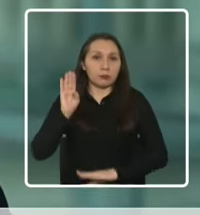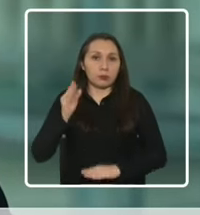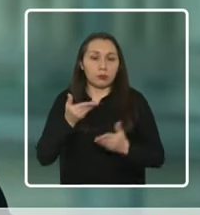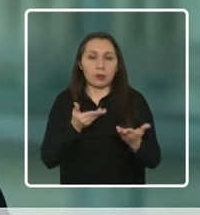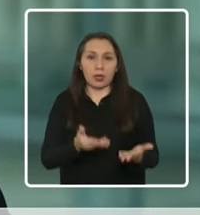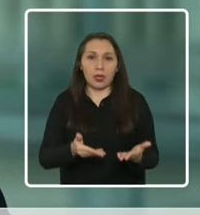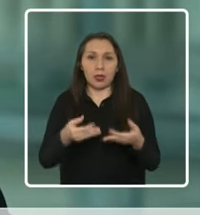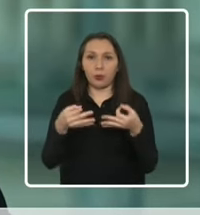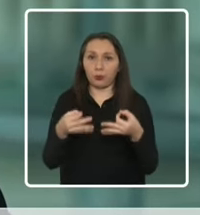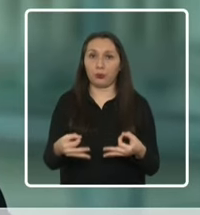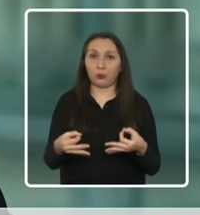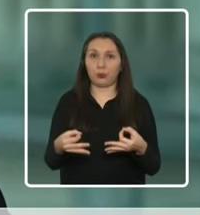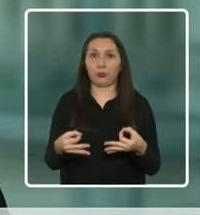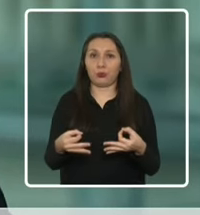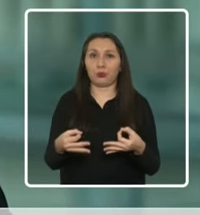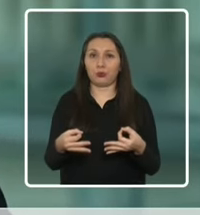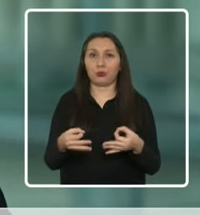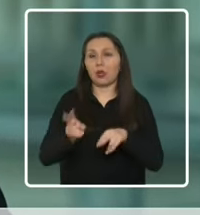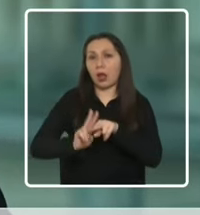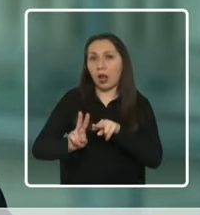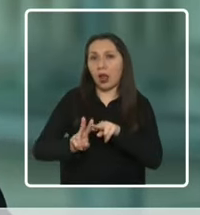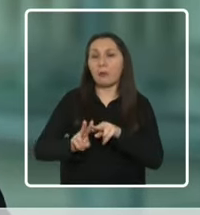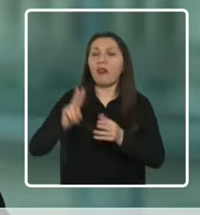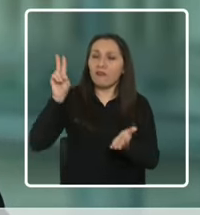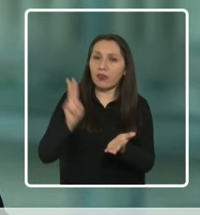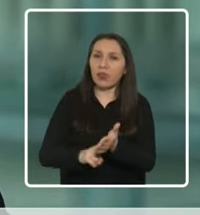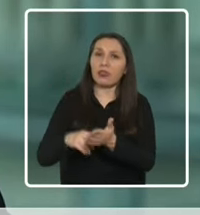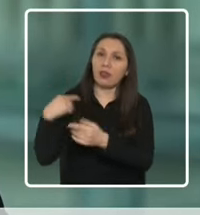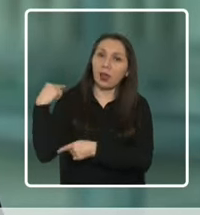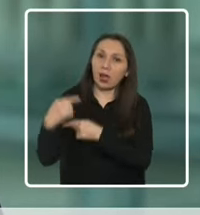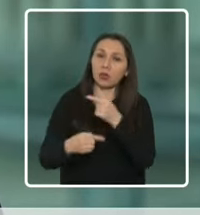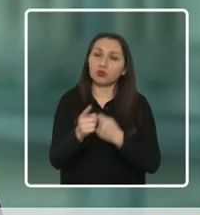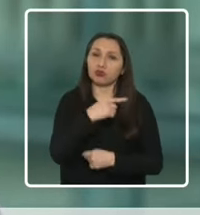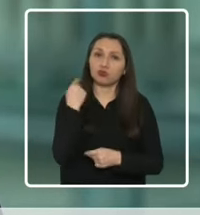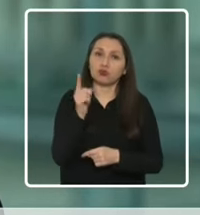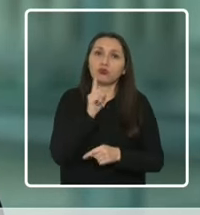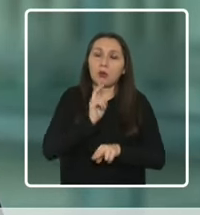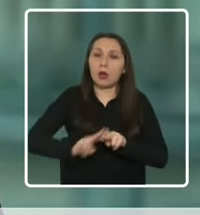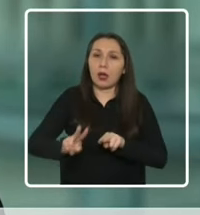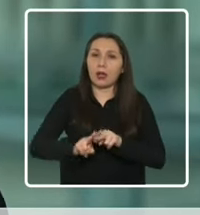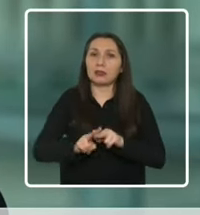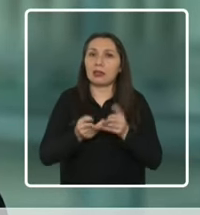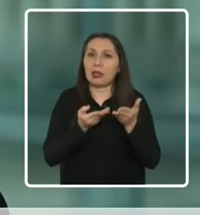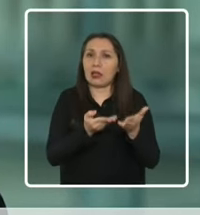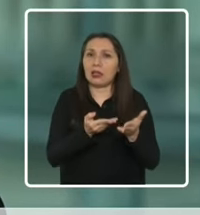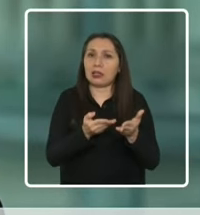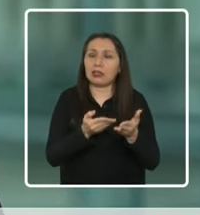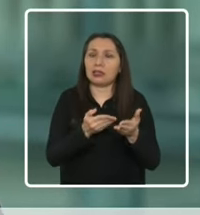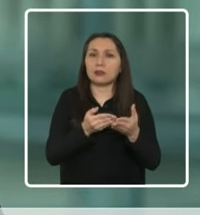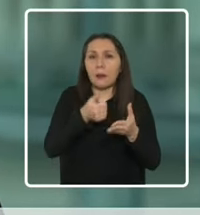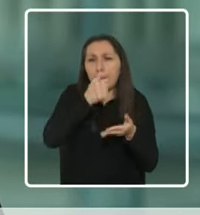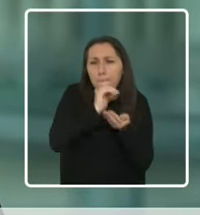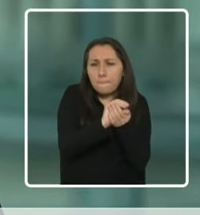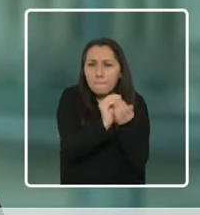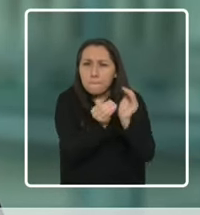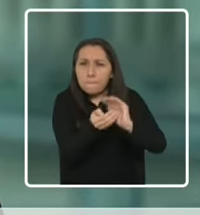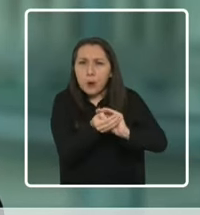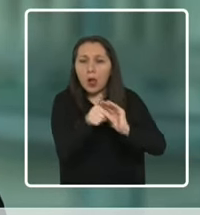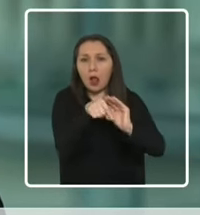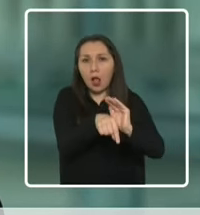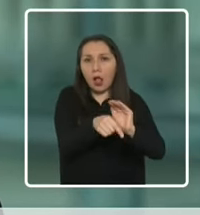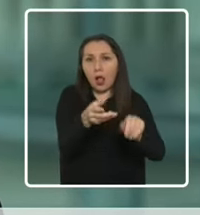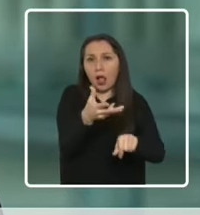de justamente la reparación y la verdad histórica que tenemos que hacer respecto a este enclave